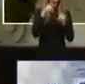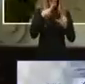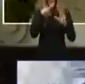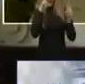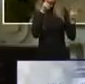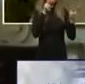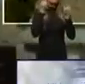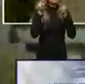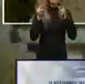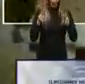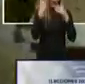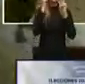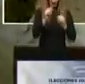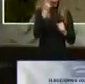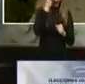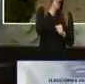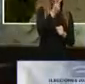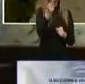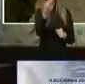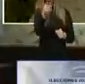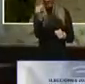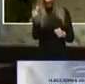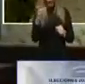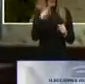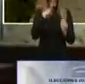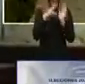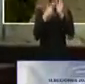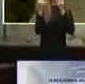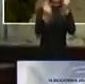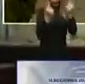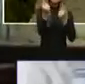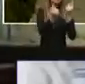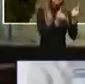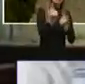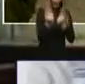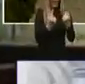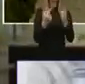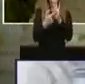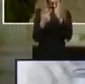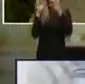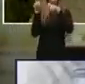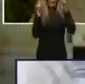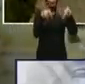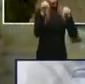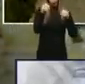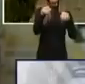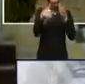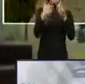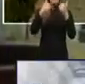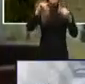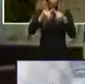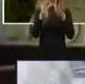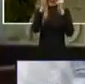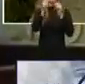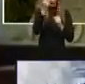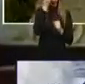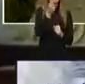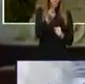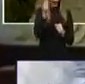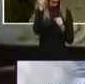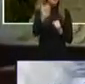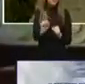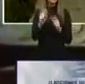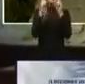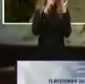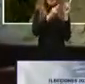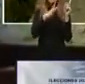para verificar quiénes eran los que estaban viniendo en este punto, para poder verificar también si era aquí el